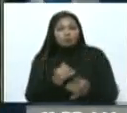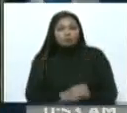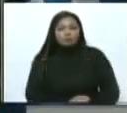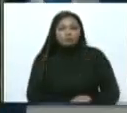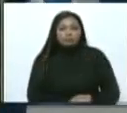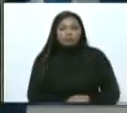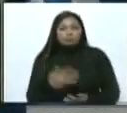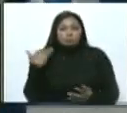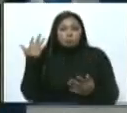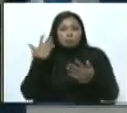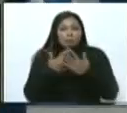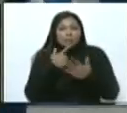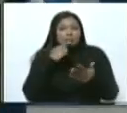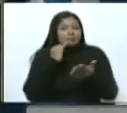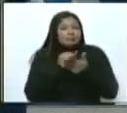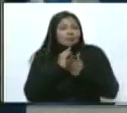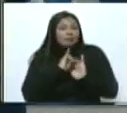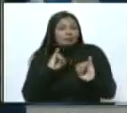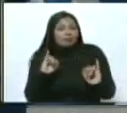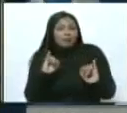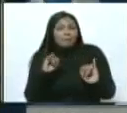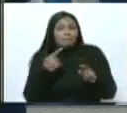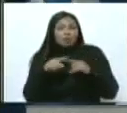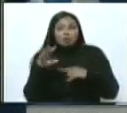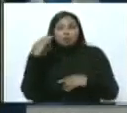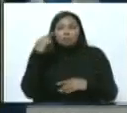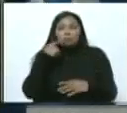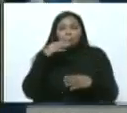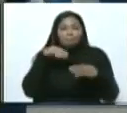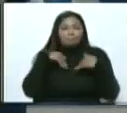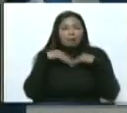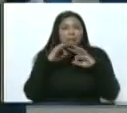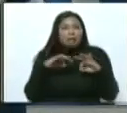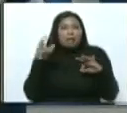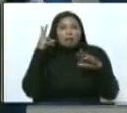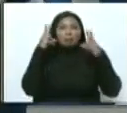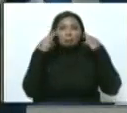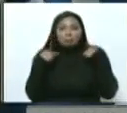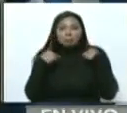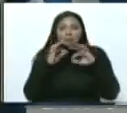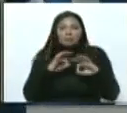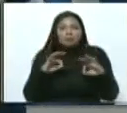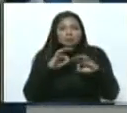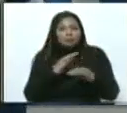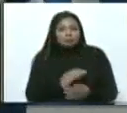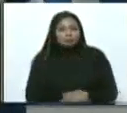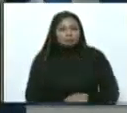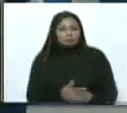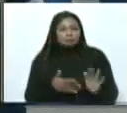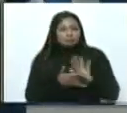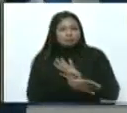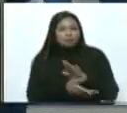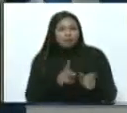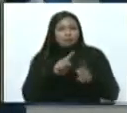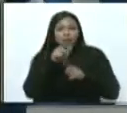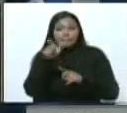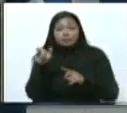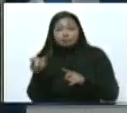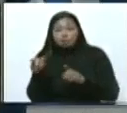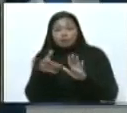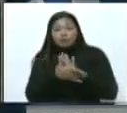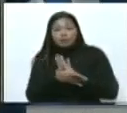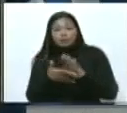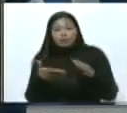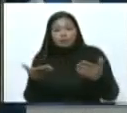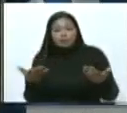lo ha venido diciendo, testificando, pero en Colombia nadie sabe, nadie oye. Y ahora uno de estos delincuentes